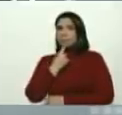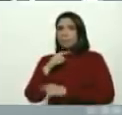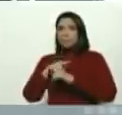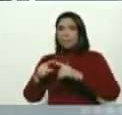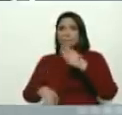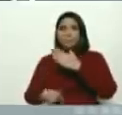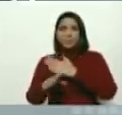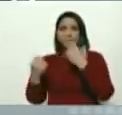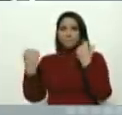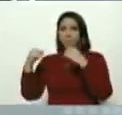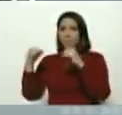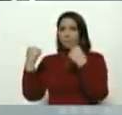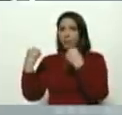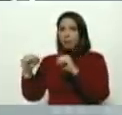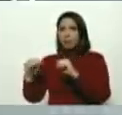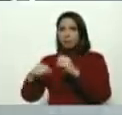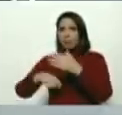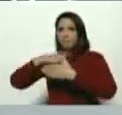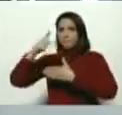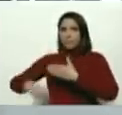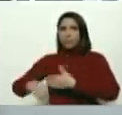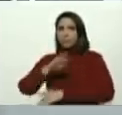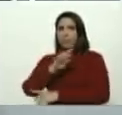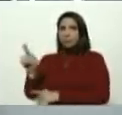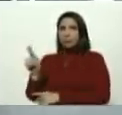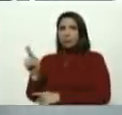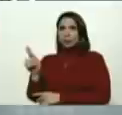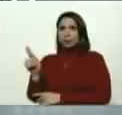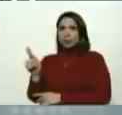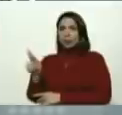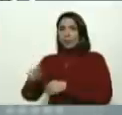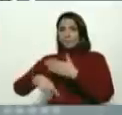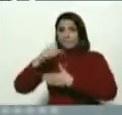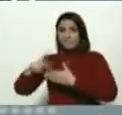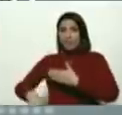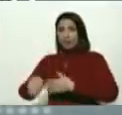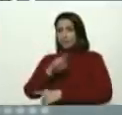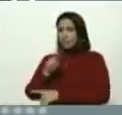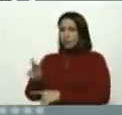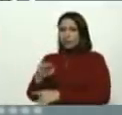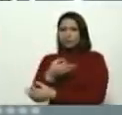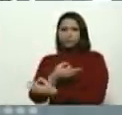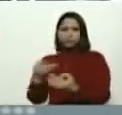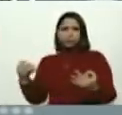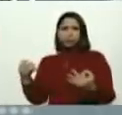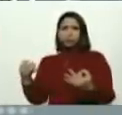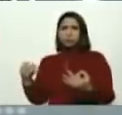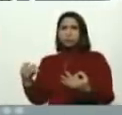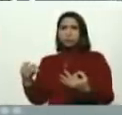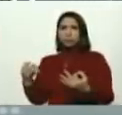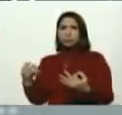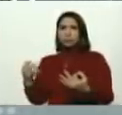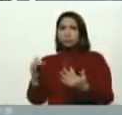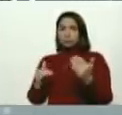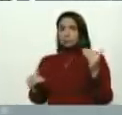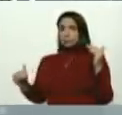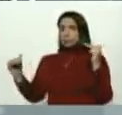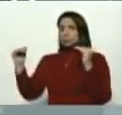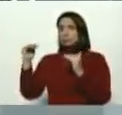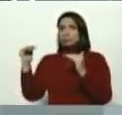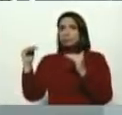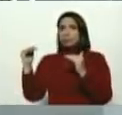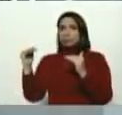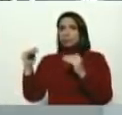vaya preparando el plan República, sea un plan República perfecto, a la altura